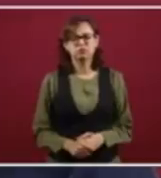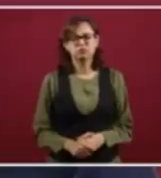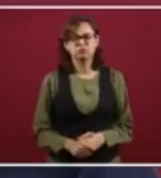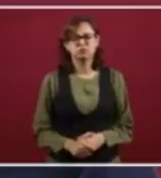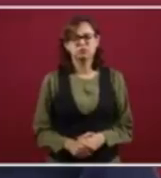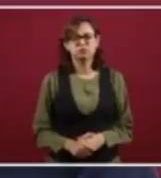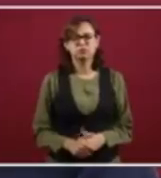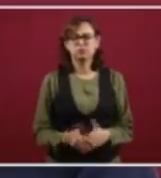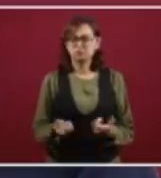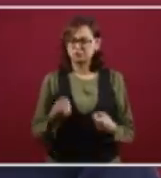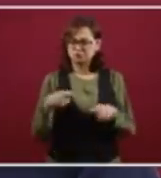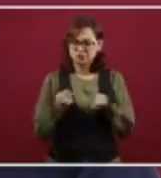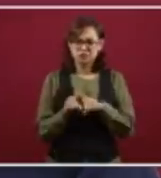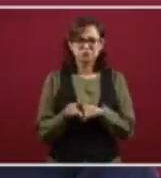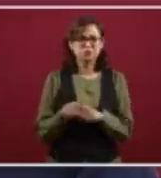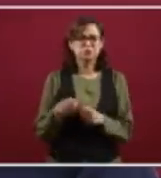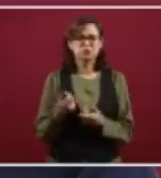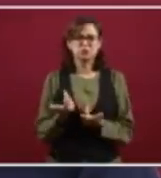armas,